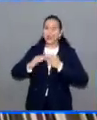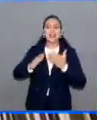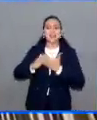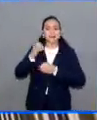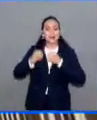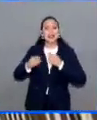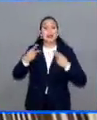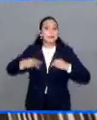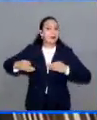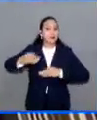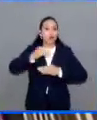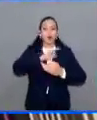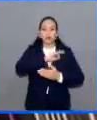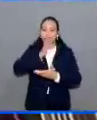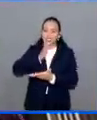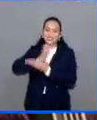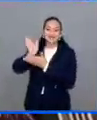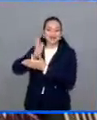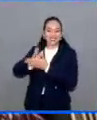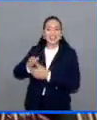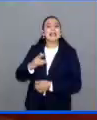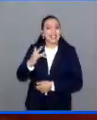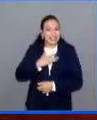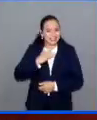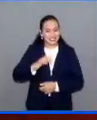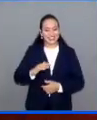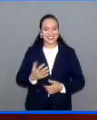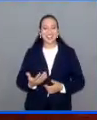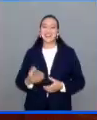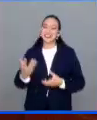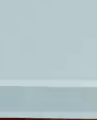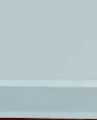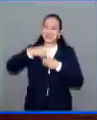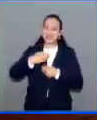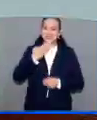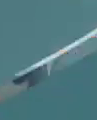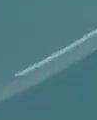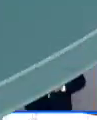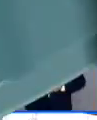puedan sentirse reconocidas y escuchadas.